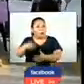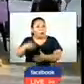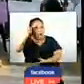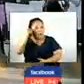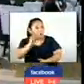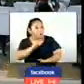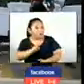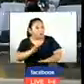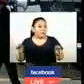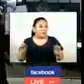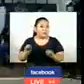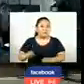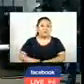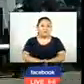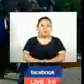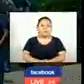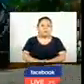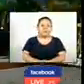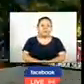sobre este tema.